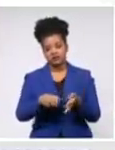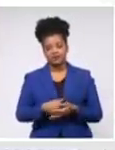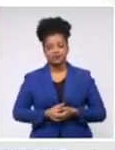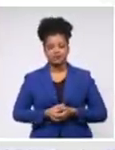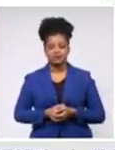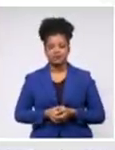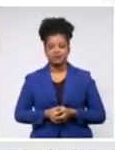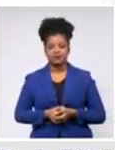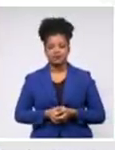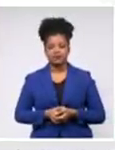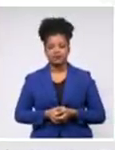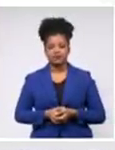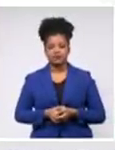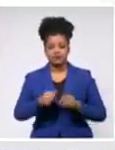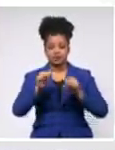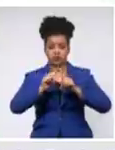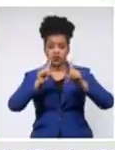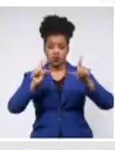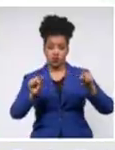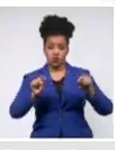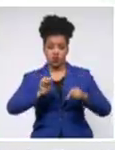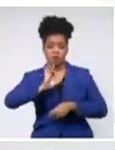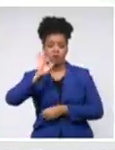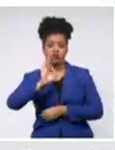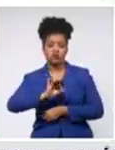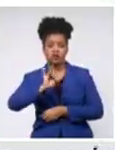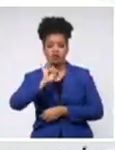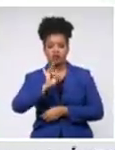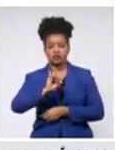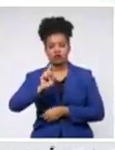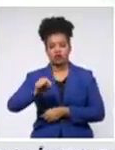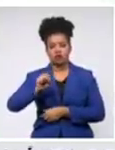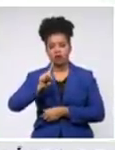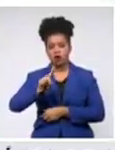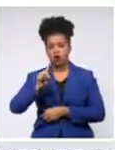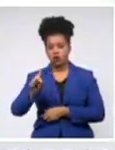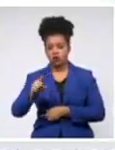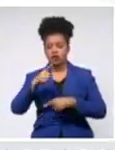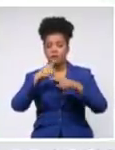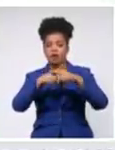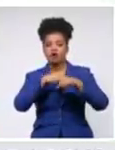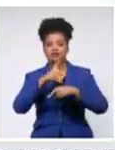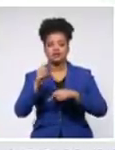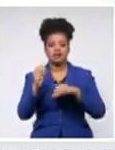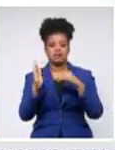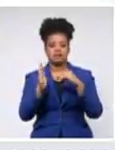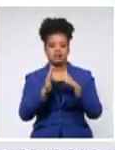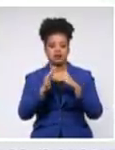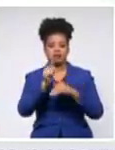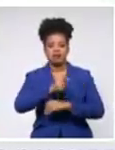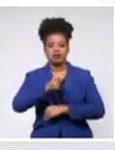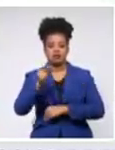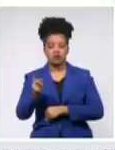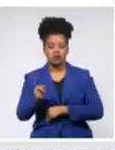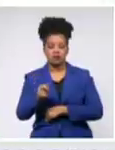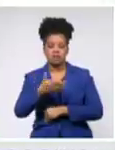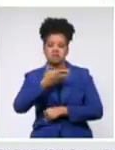Cuba, con una tasa de 7,11 por 100.000 habitantes, discretamente